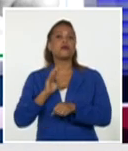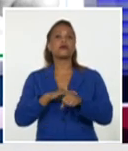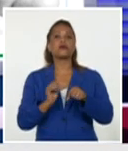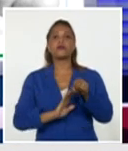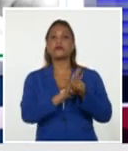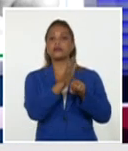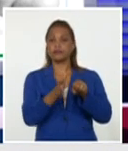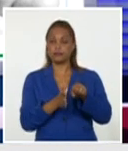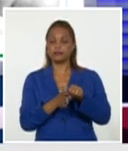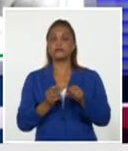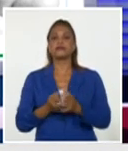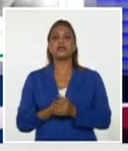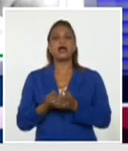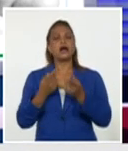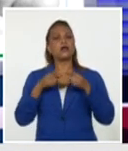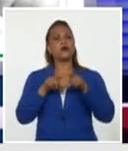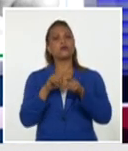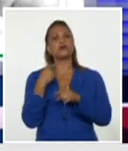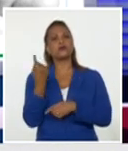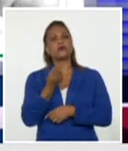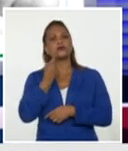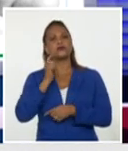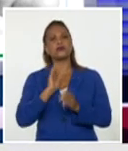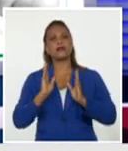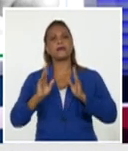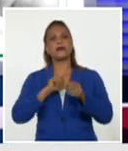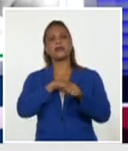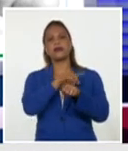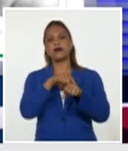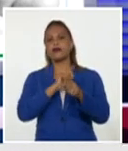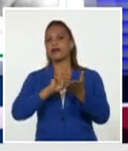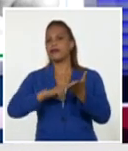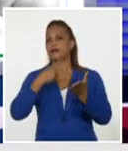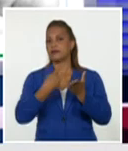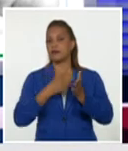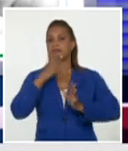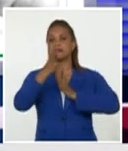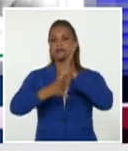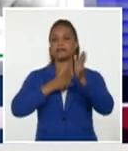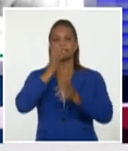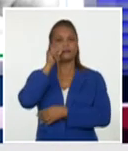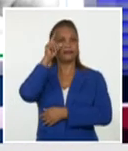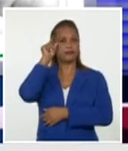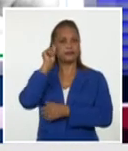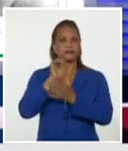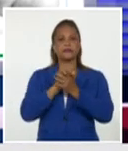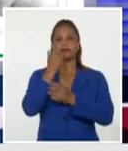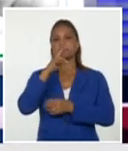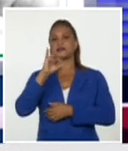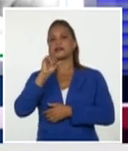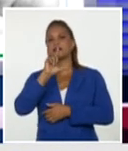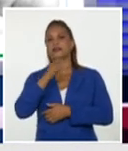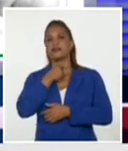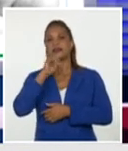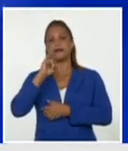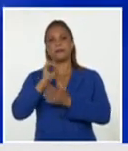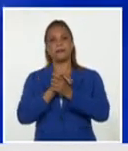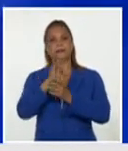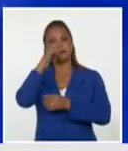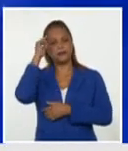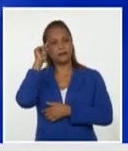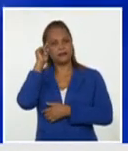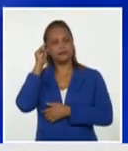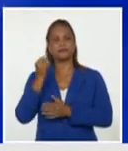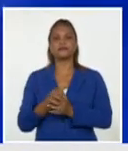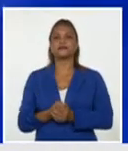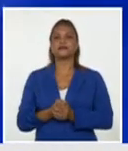COVID-19. Nos acompaña desde la media hora la intérprete de lengua de señas Marileimis Repilado. Le damos la bienvenida. Y doctor, ¿cómo amanece el